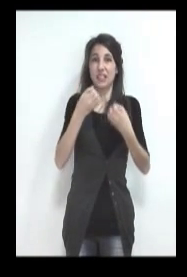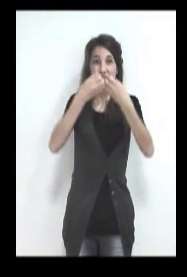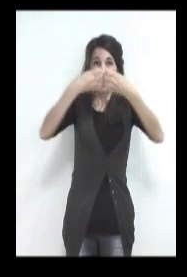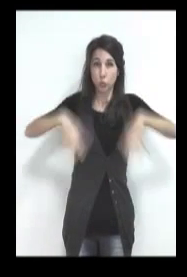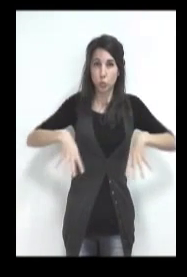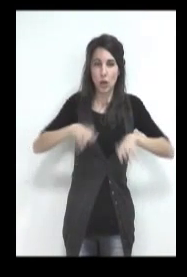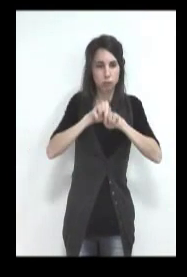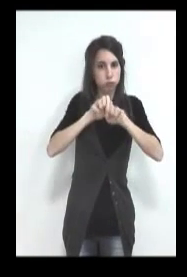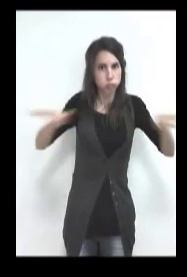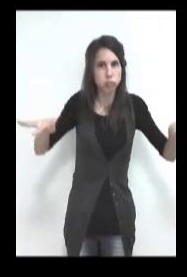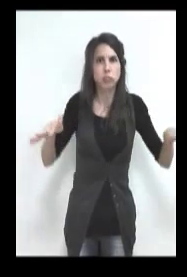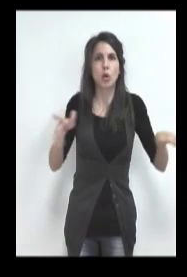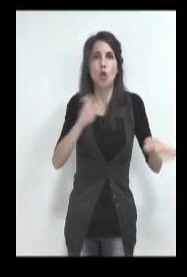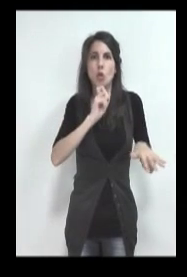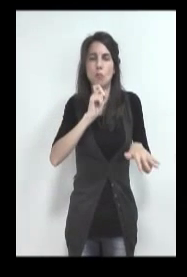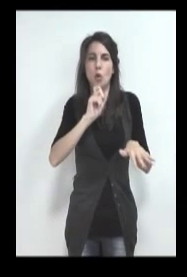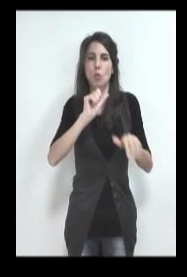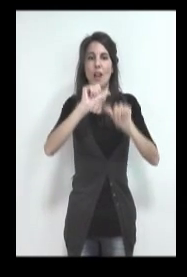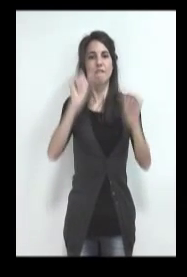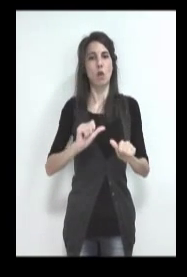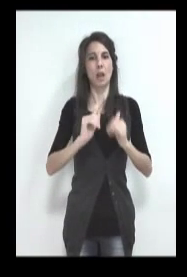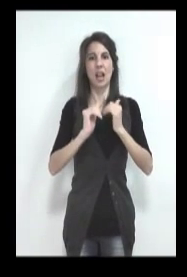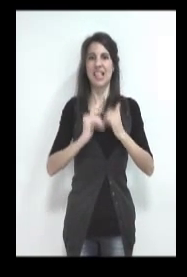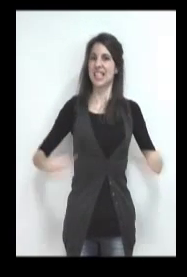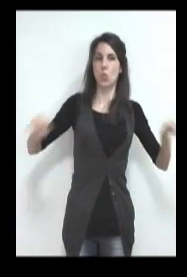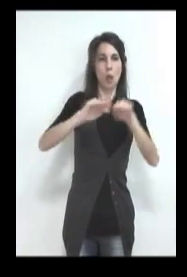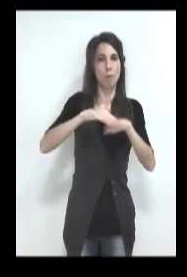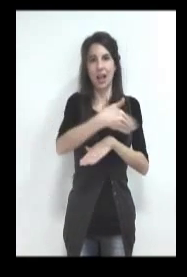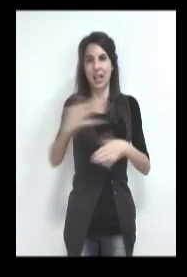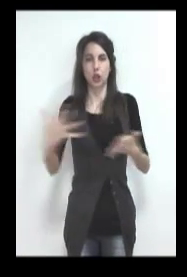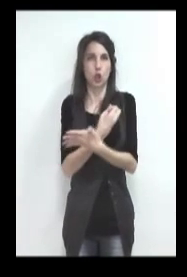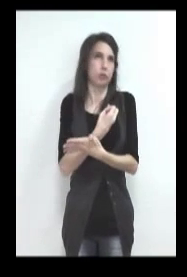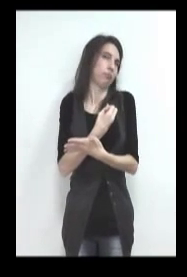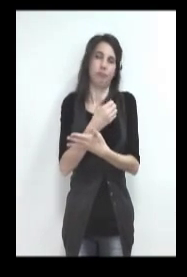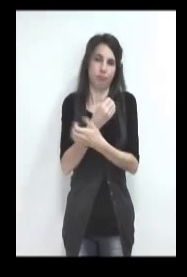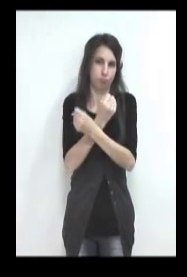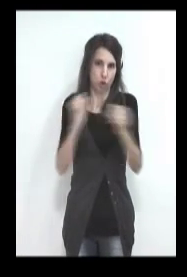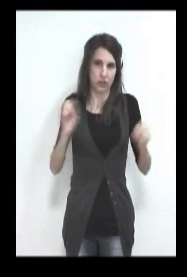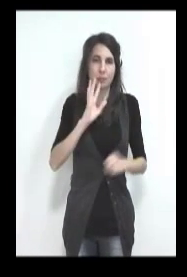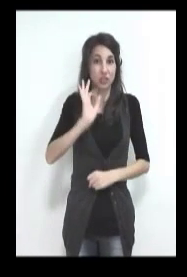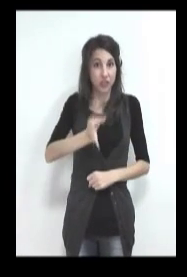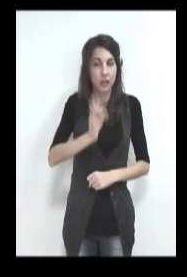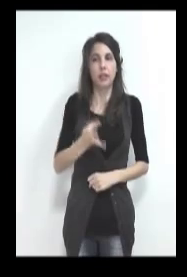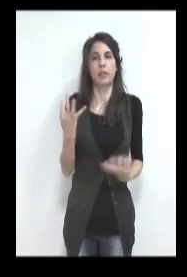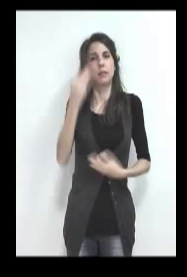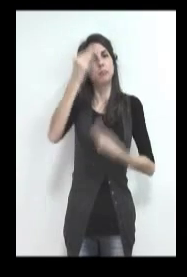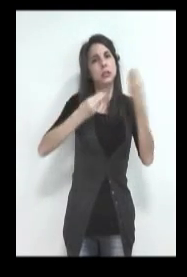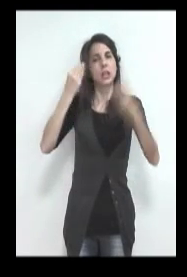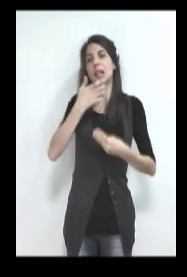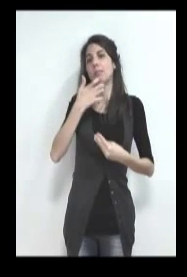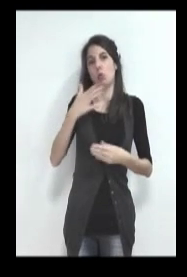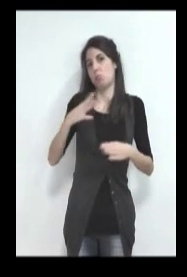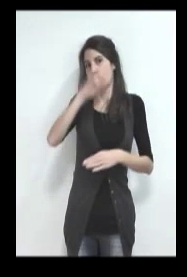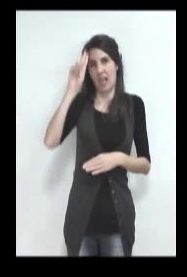de manera uniforme, ¿no? Pero sí que es cierto que hay que pensar que, por ejemplo, en el caso de